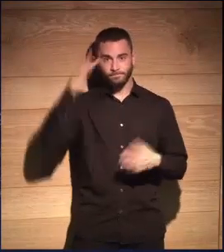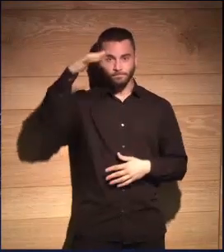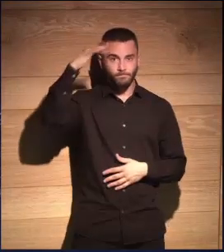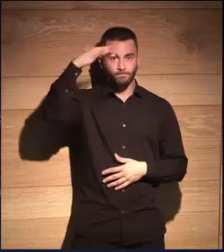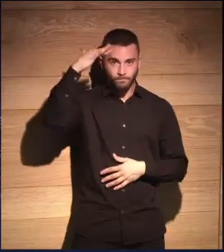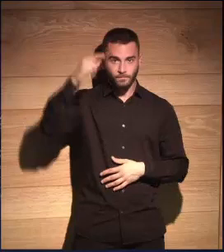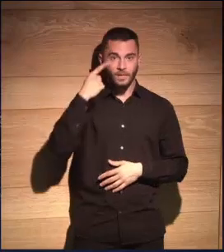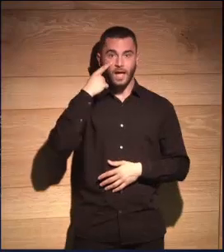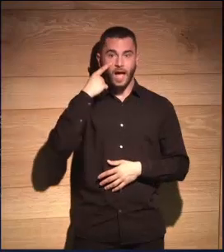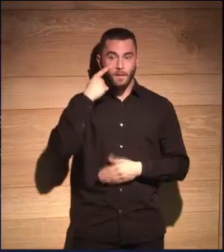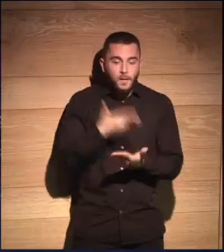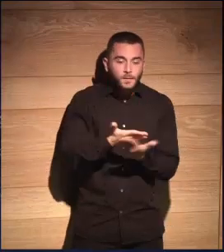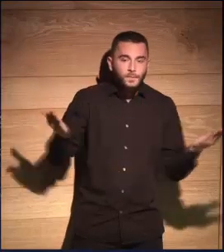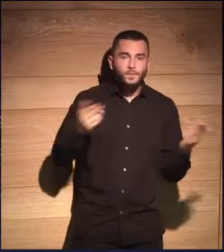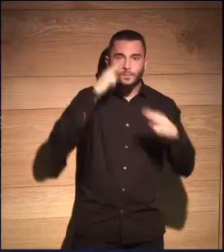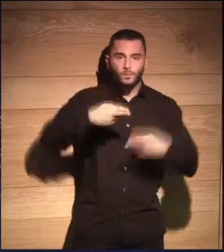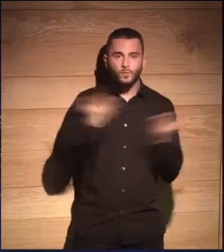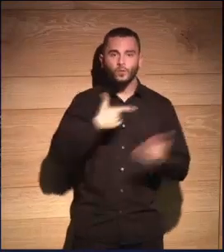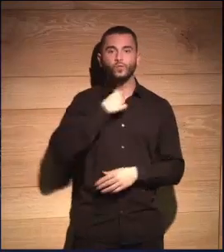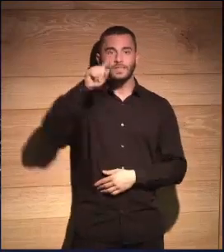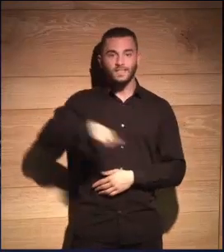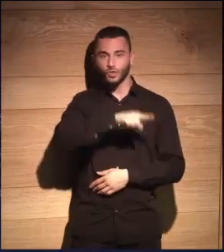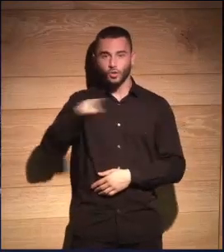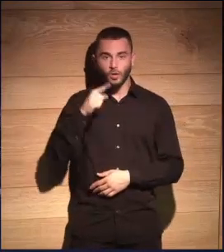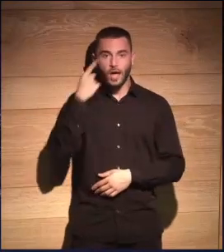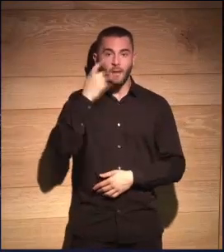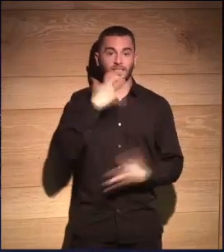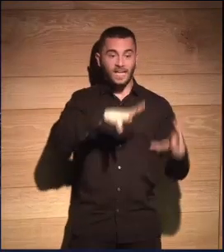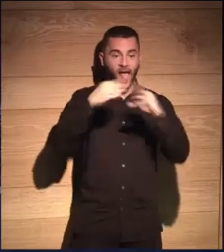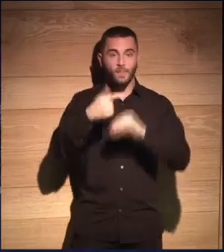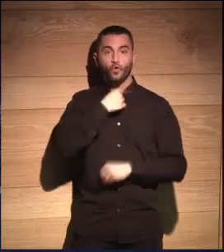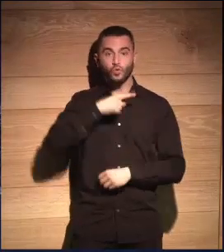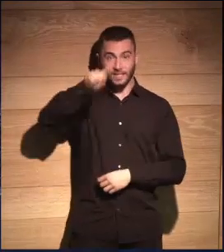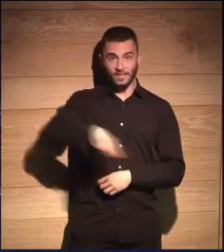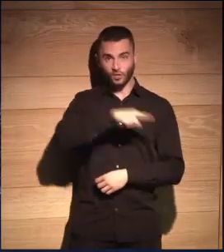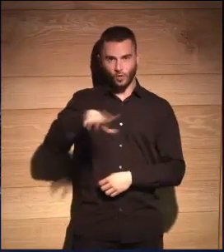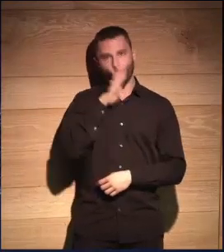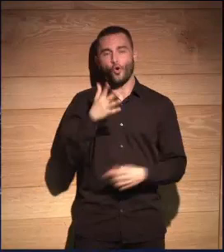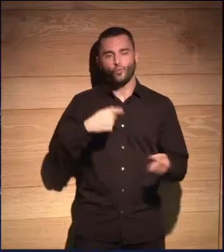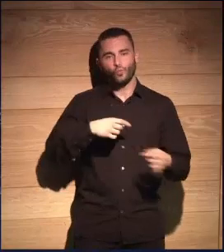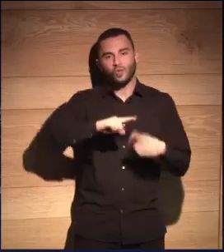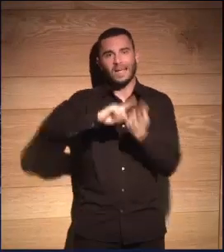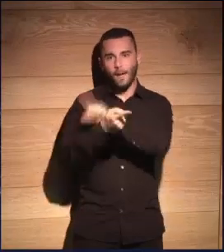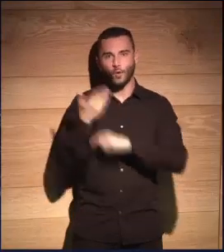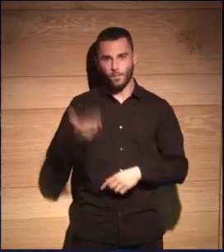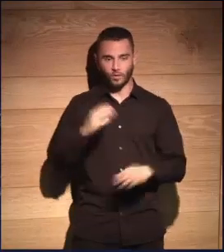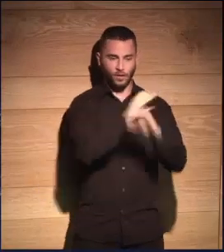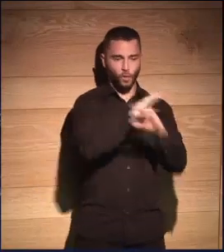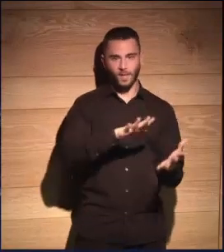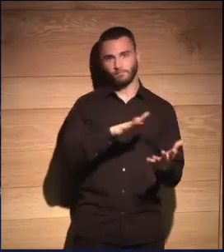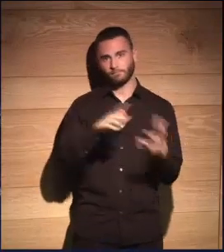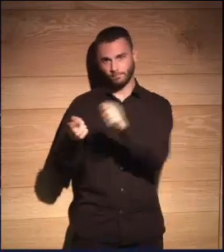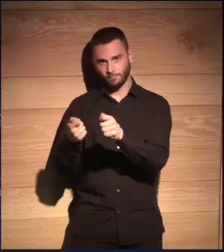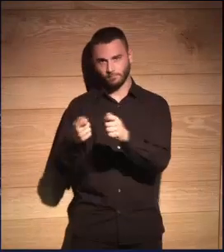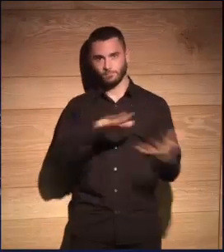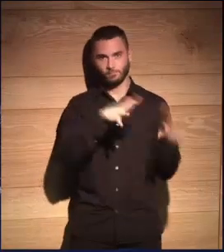expectativas a ver cómo lo reciben y a ver si les gusta la adaptación, porque sí que hay un cambio muy grande del cómic al juego, hay un